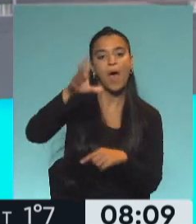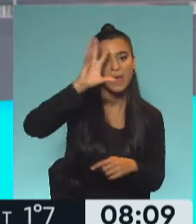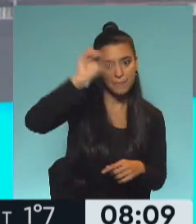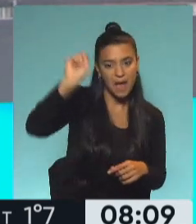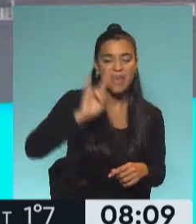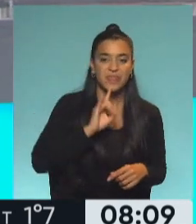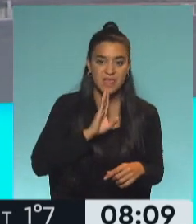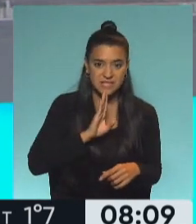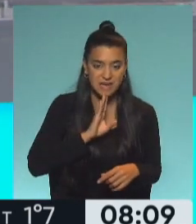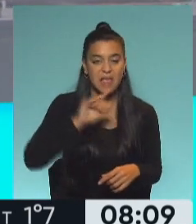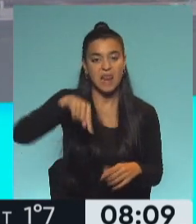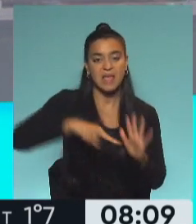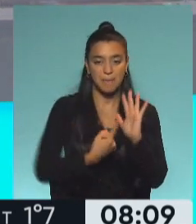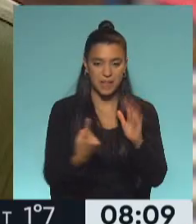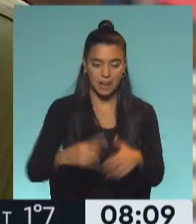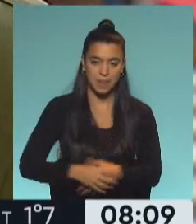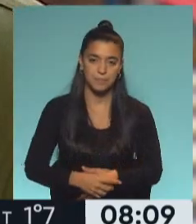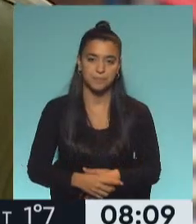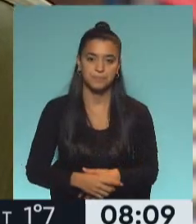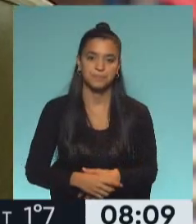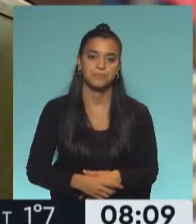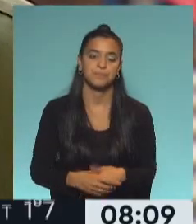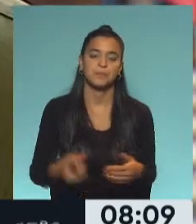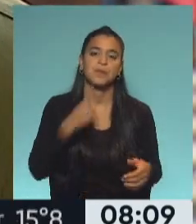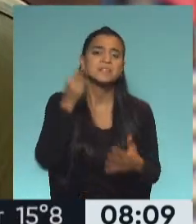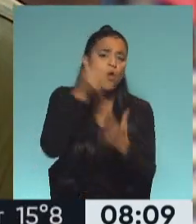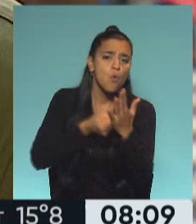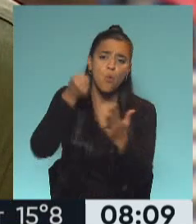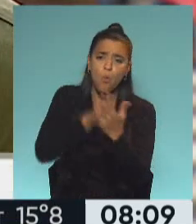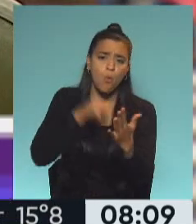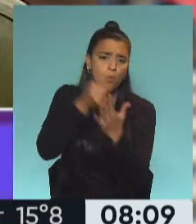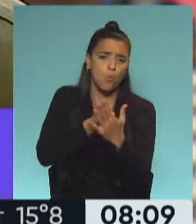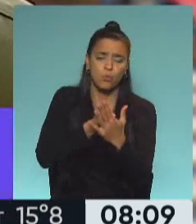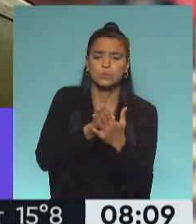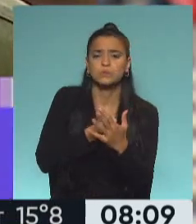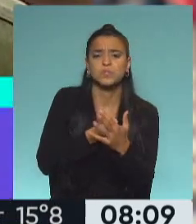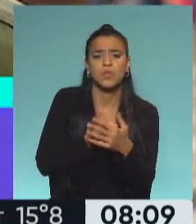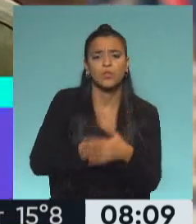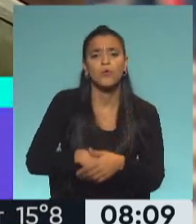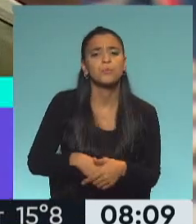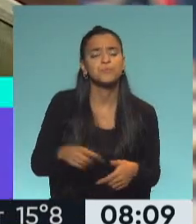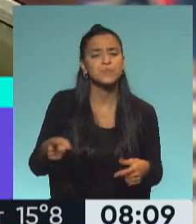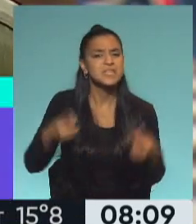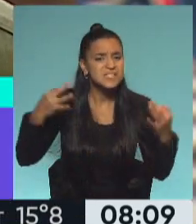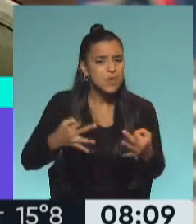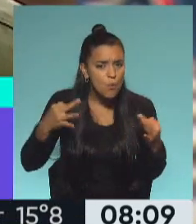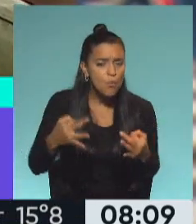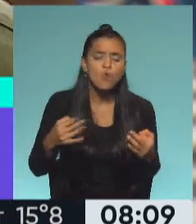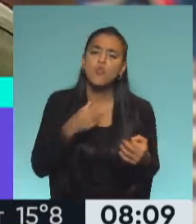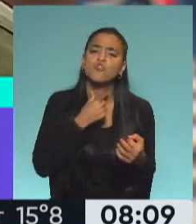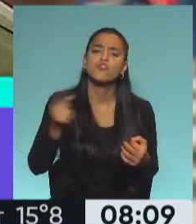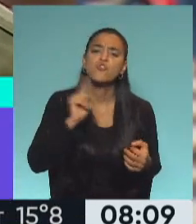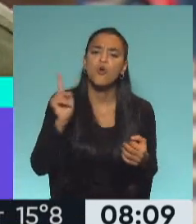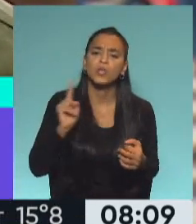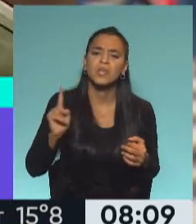de Israel en la capital federal. El pueblo palestino está luchando y está tan seguro que no quiere